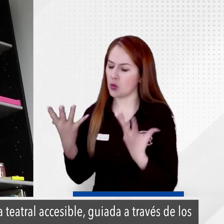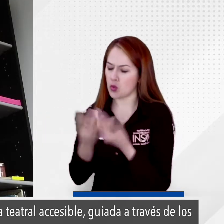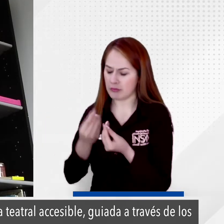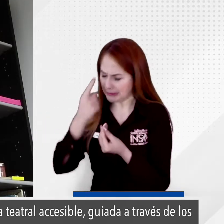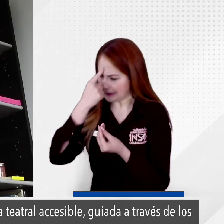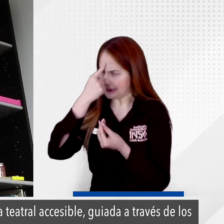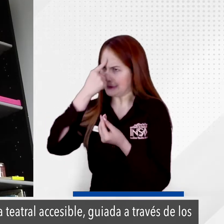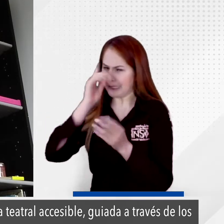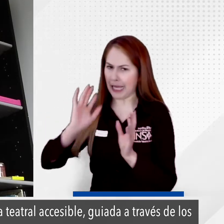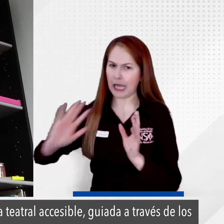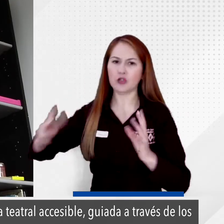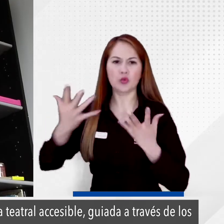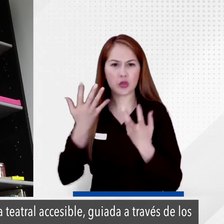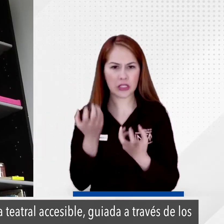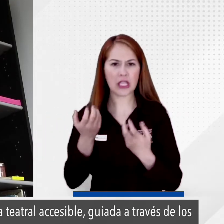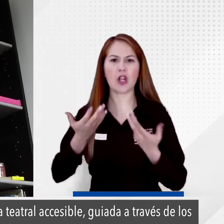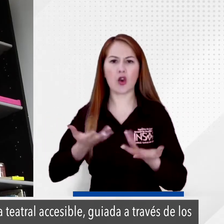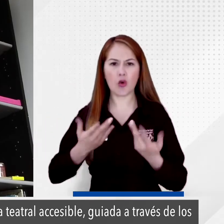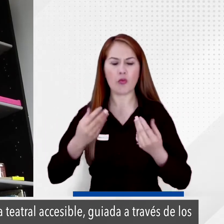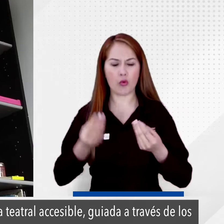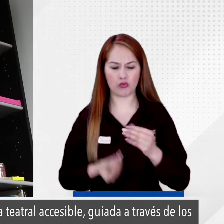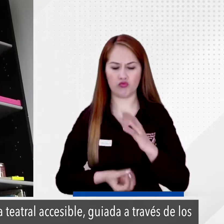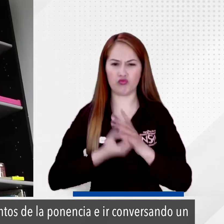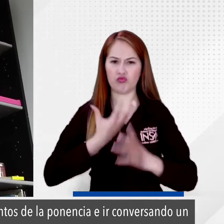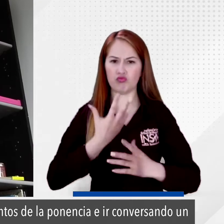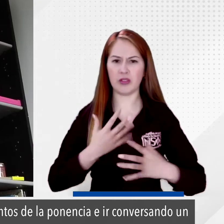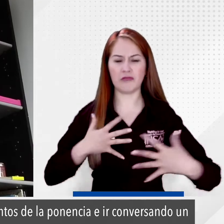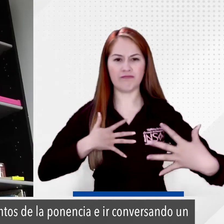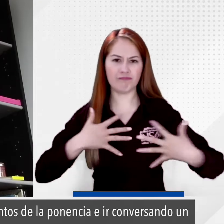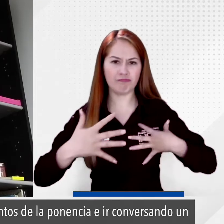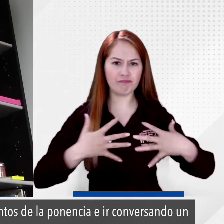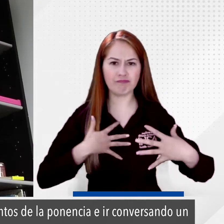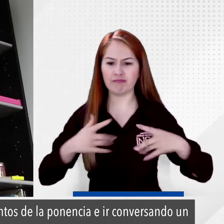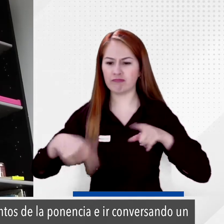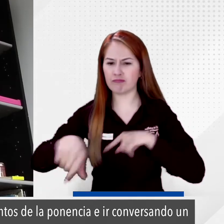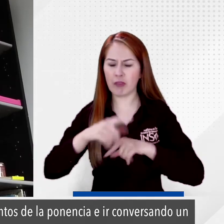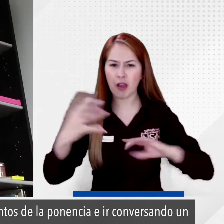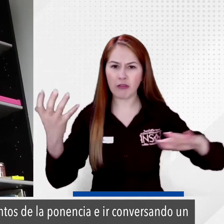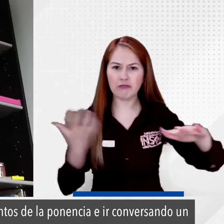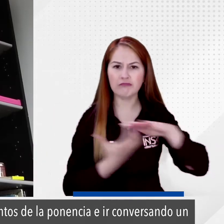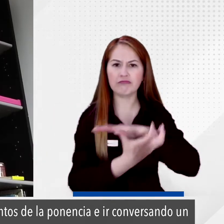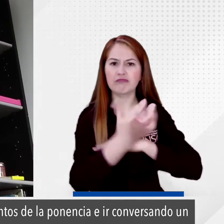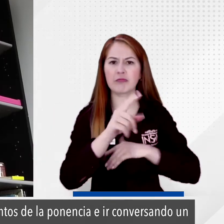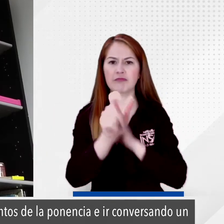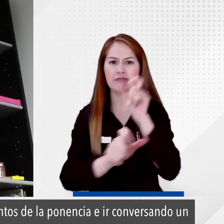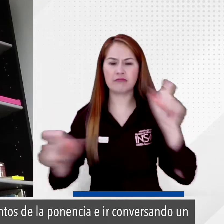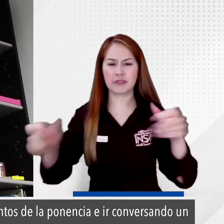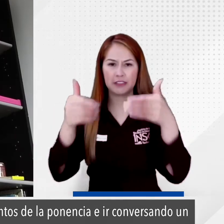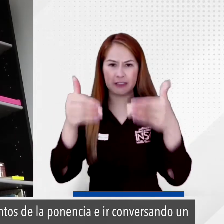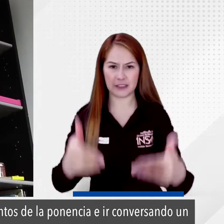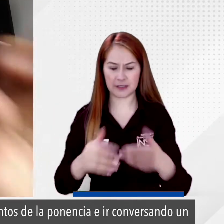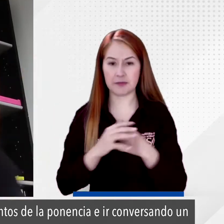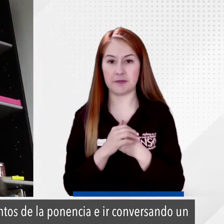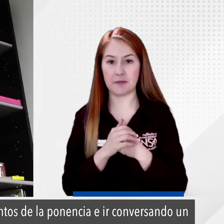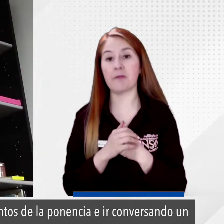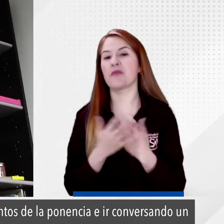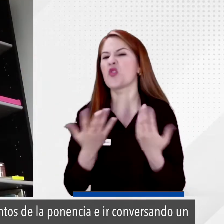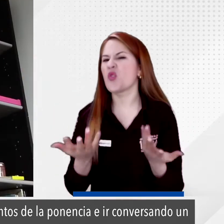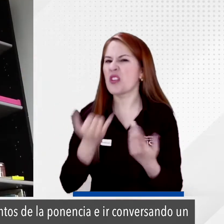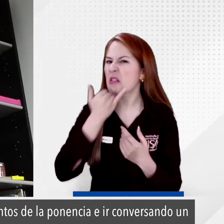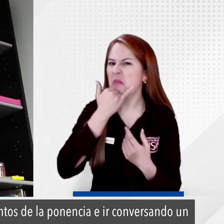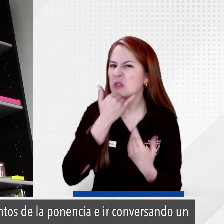Guiada como a través de los sentidos. Entonces pues voy a estar un poco leyéndoles